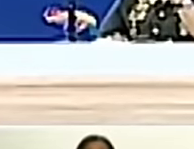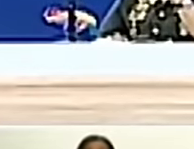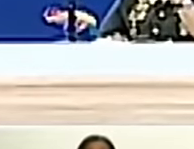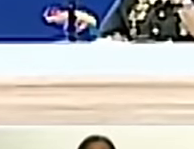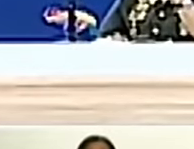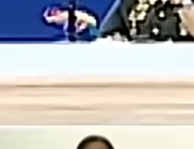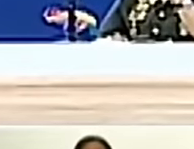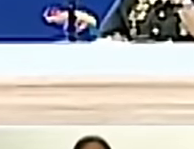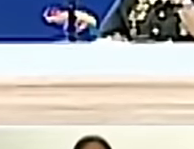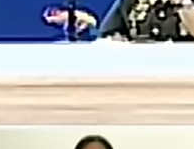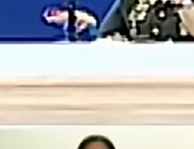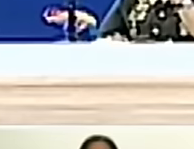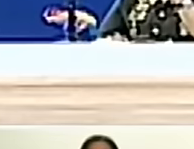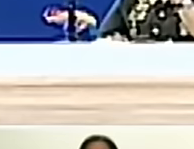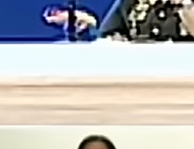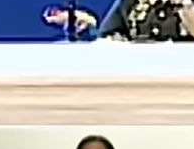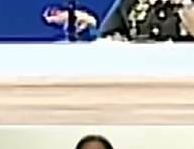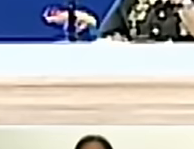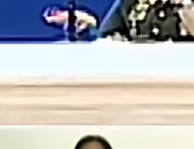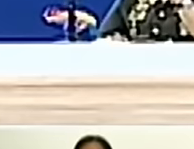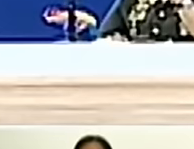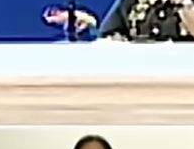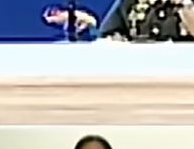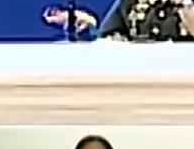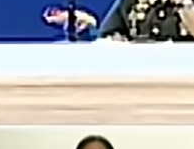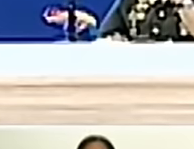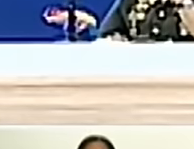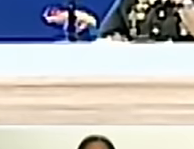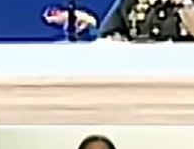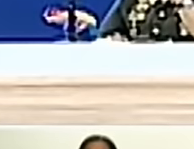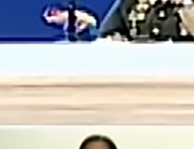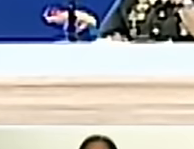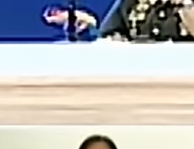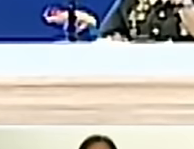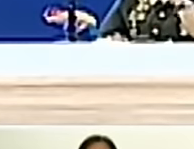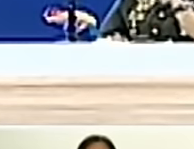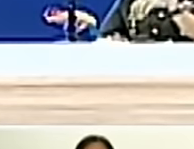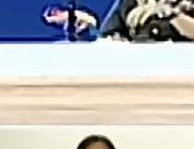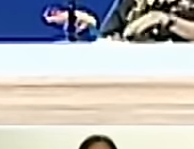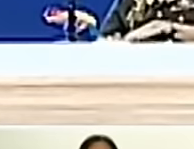a sus intereses terratenientes, a sus intereses mezquinos.